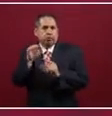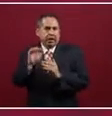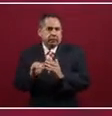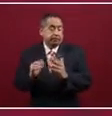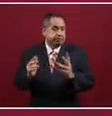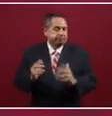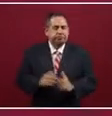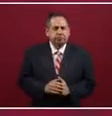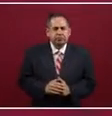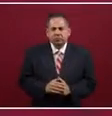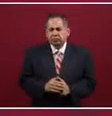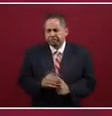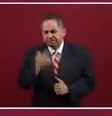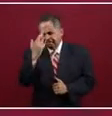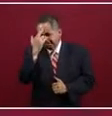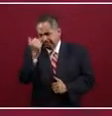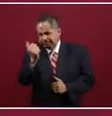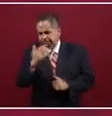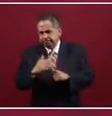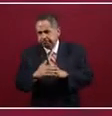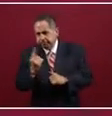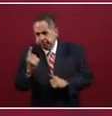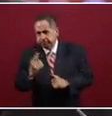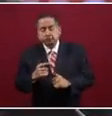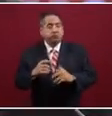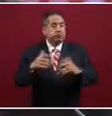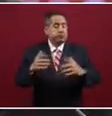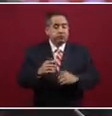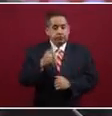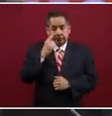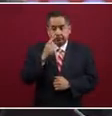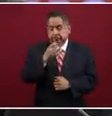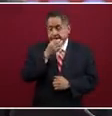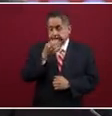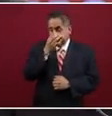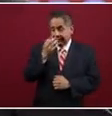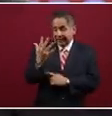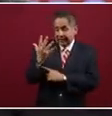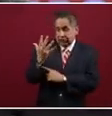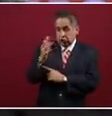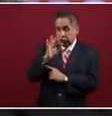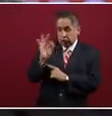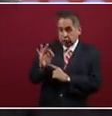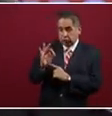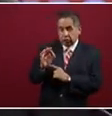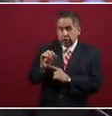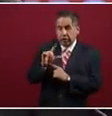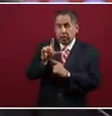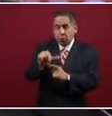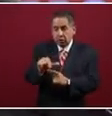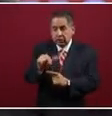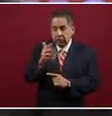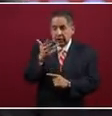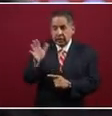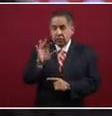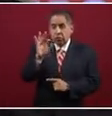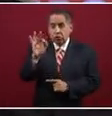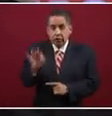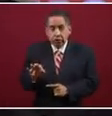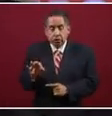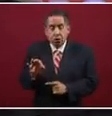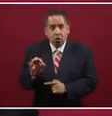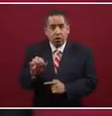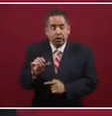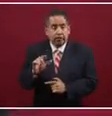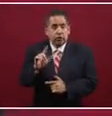¿Y esto por qué razón? Bueno, porque primero vamos a tener 5%, luego nos habían marcado el 1 de julio 10%, y